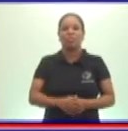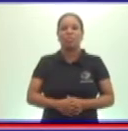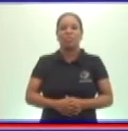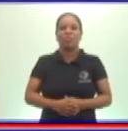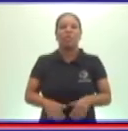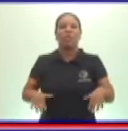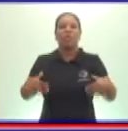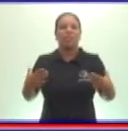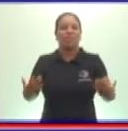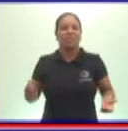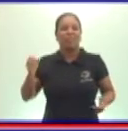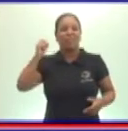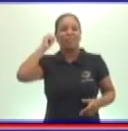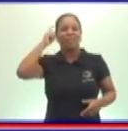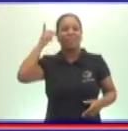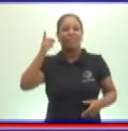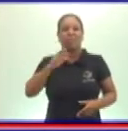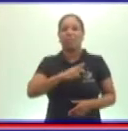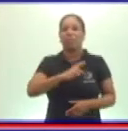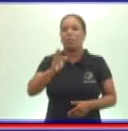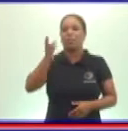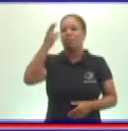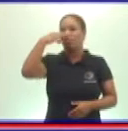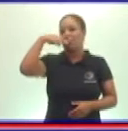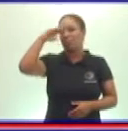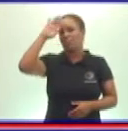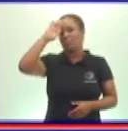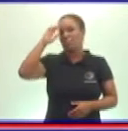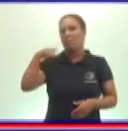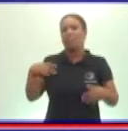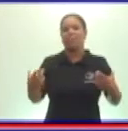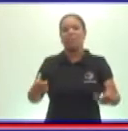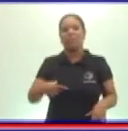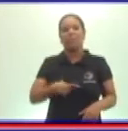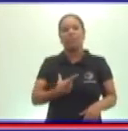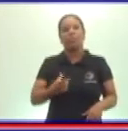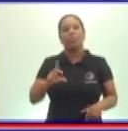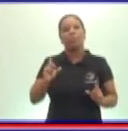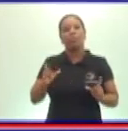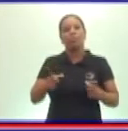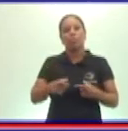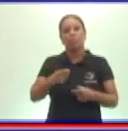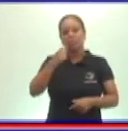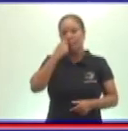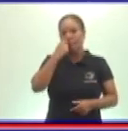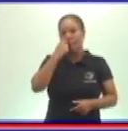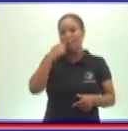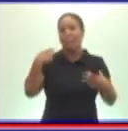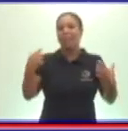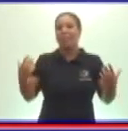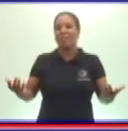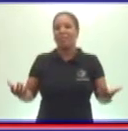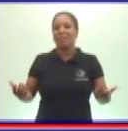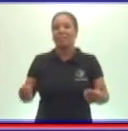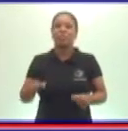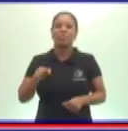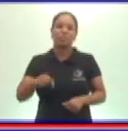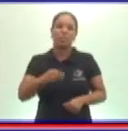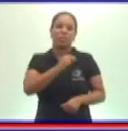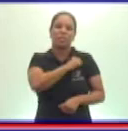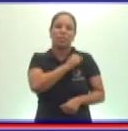la ideología de la revolución cubana? ¿Qué es la cultura política? Fíjense que esto se llama una derivación